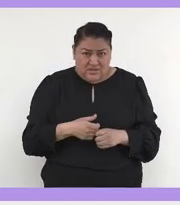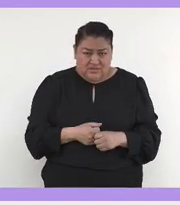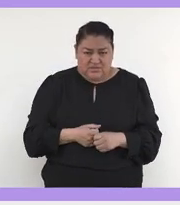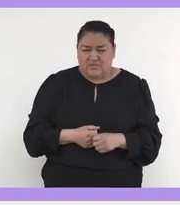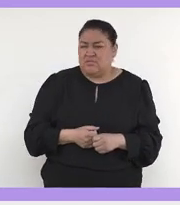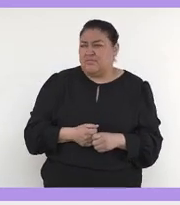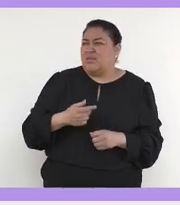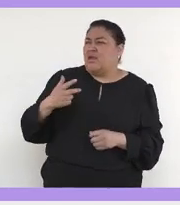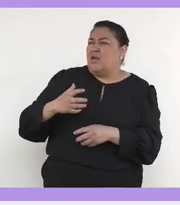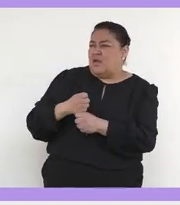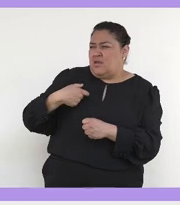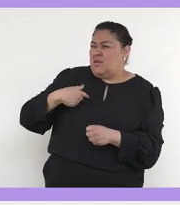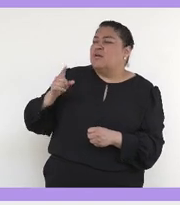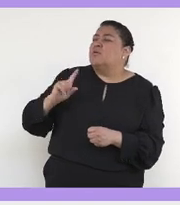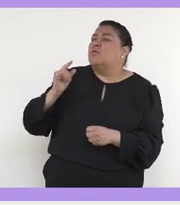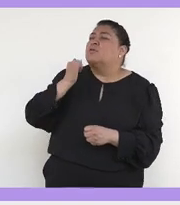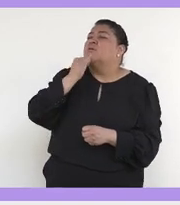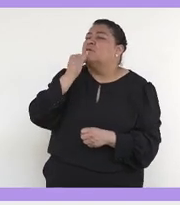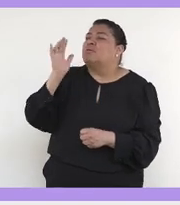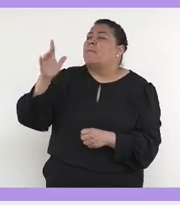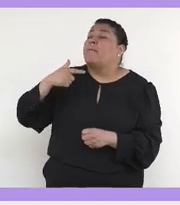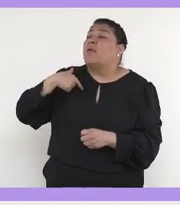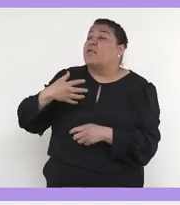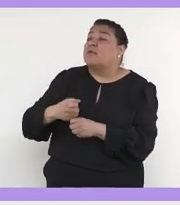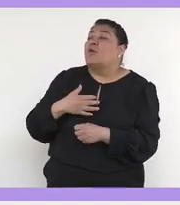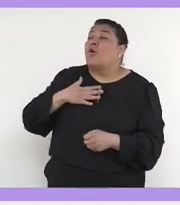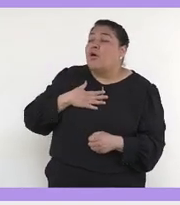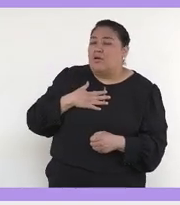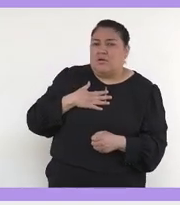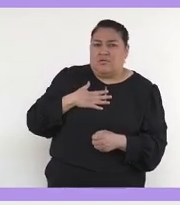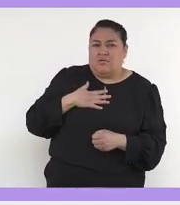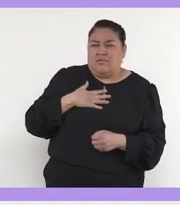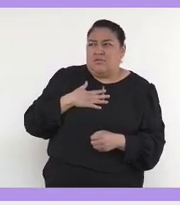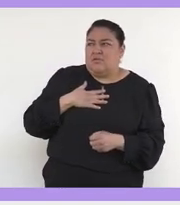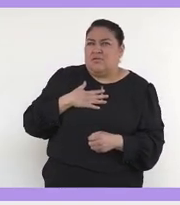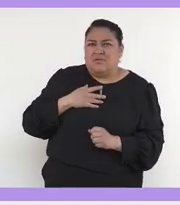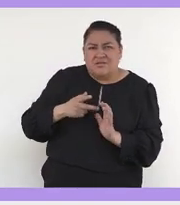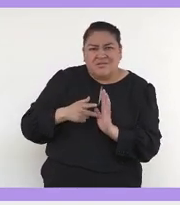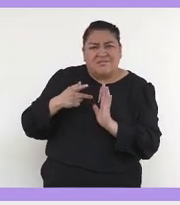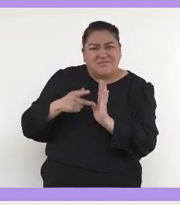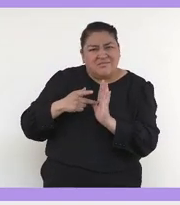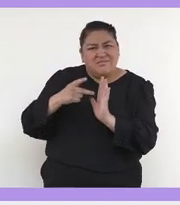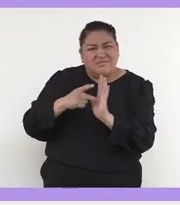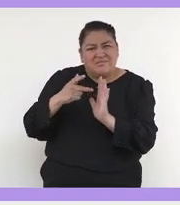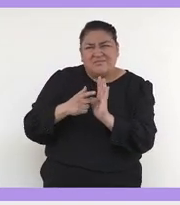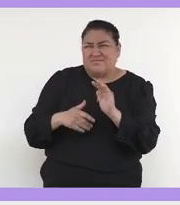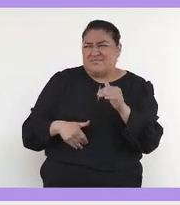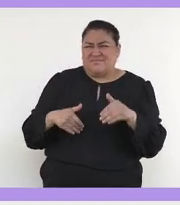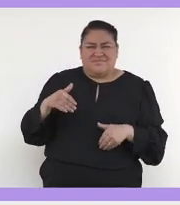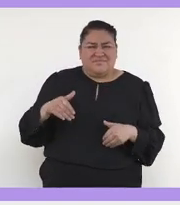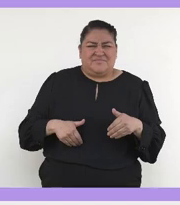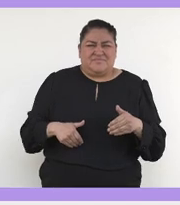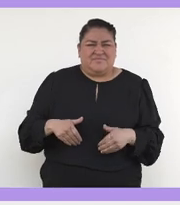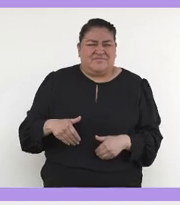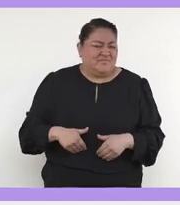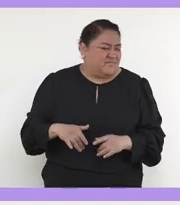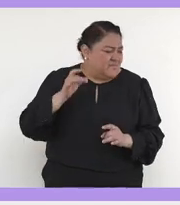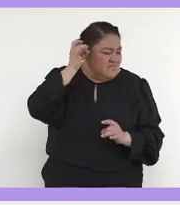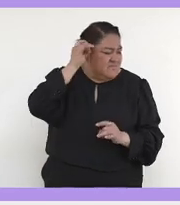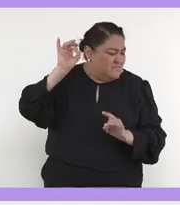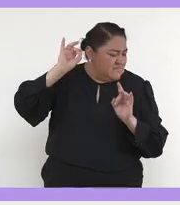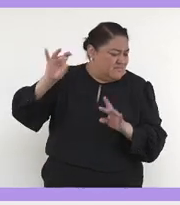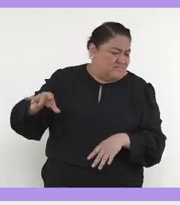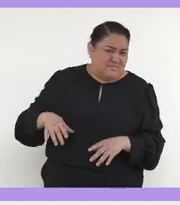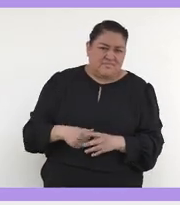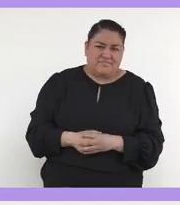decir corregir así Ah no soy Paulina no soy Paula Okay segunda soy no Paola no a la tercera yo ya no te voy a